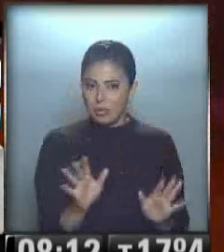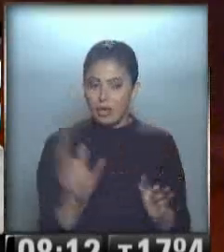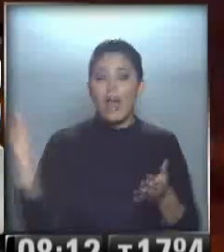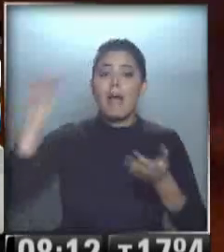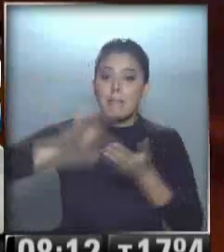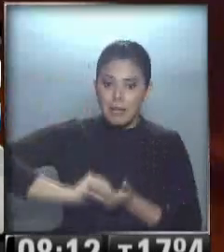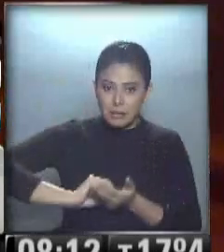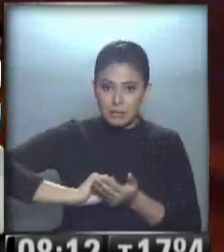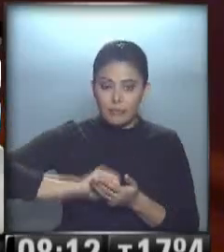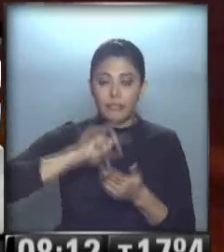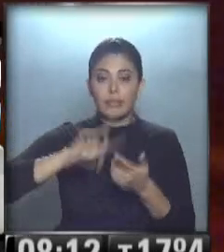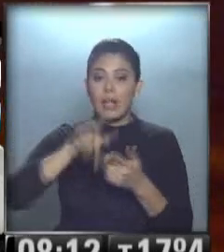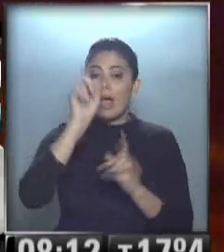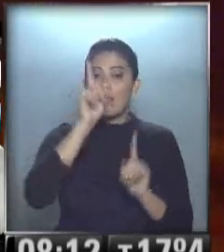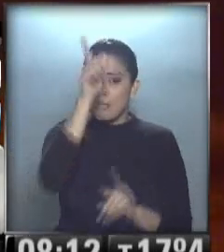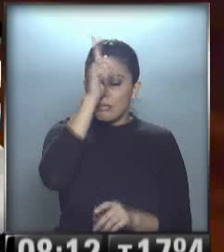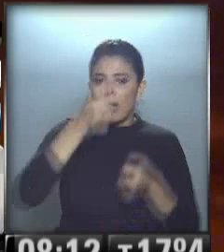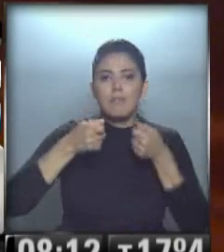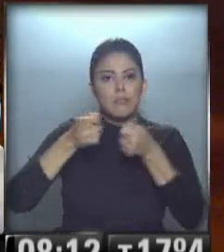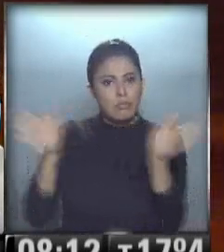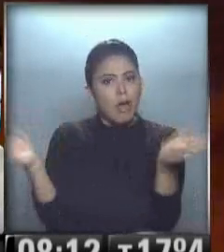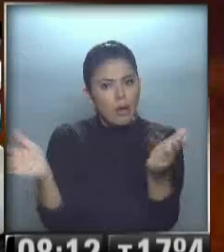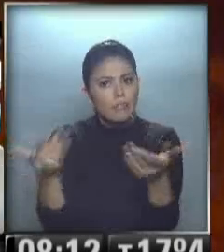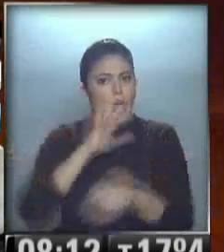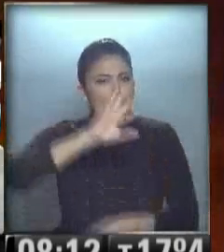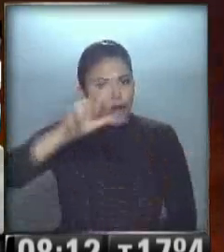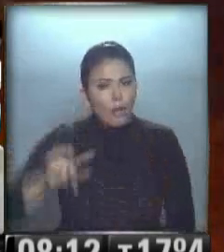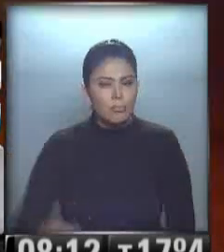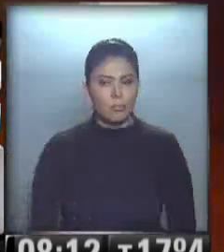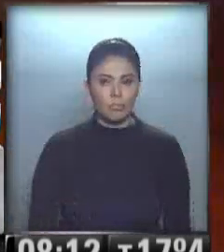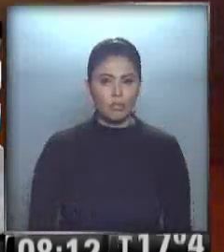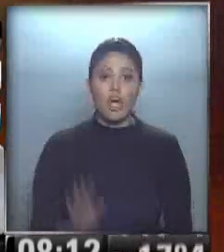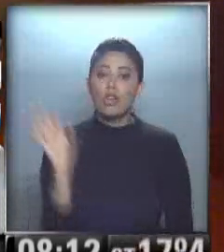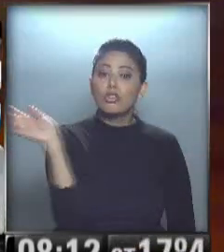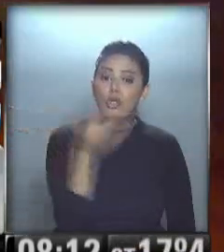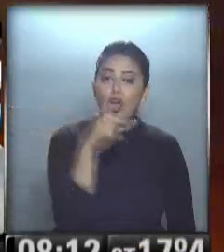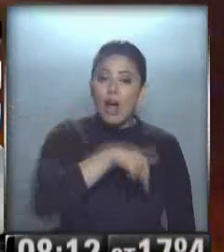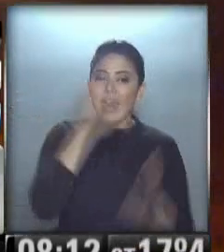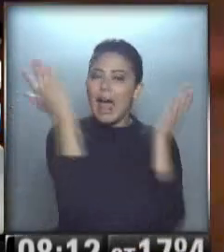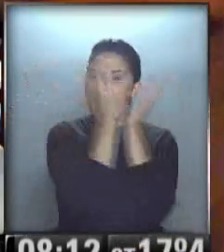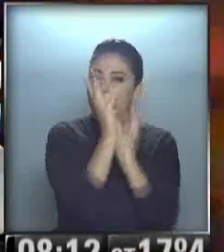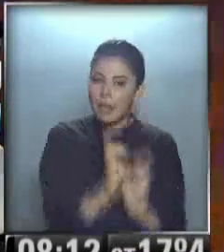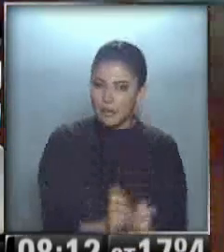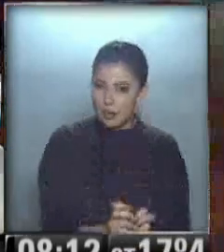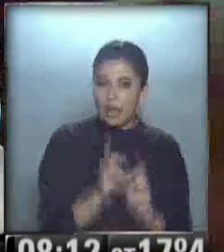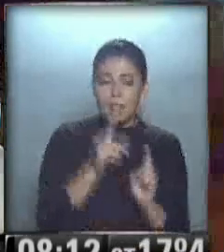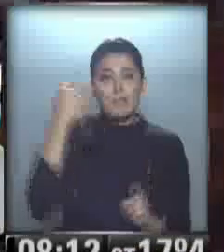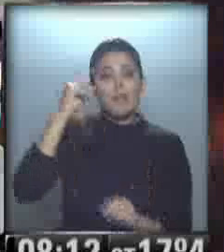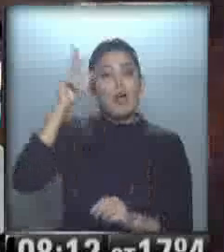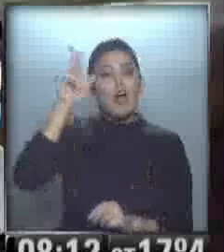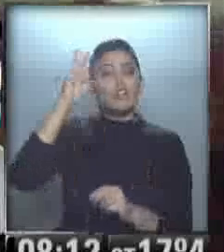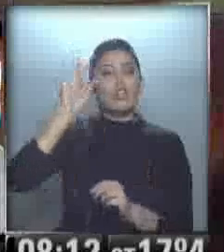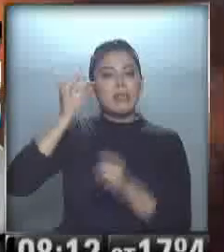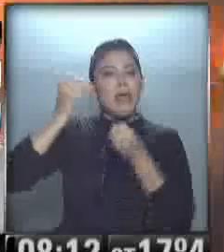mismo tiempo la instigación a los robos y la autoría de los robos calificados, todo eso se está investigando desde el mismo 8 de diciembre.